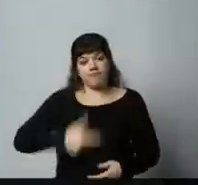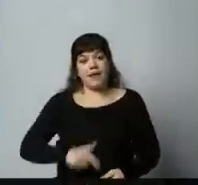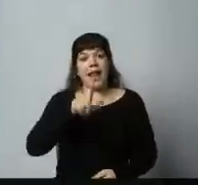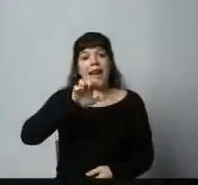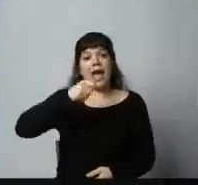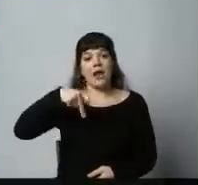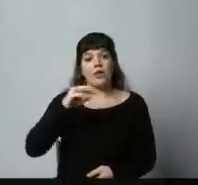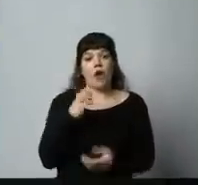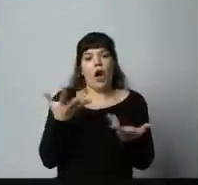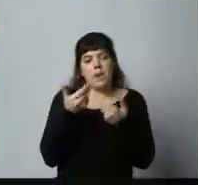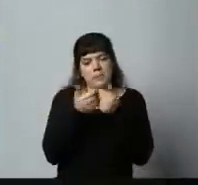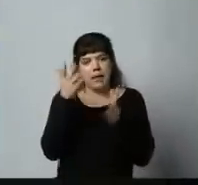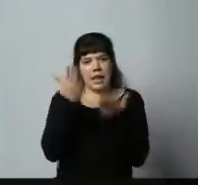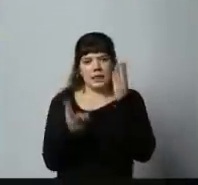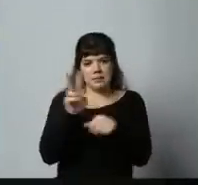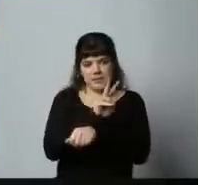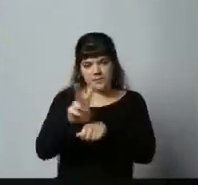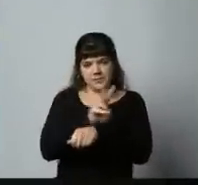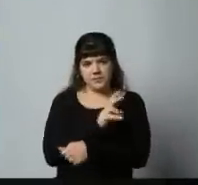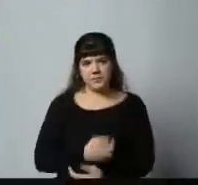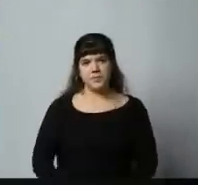así empieza legítima